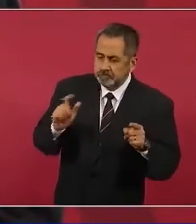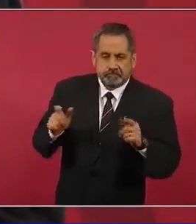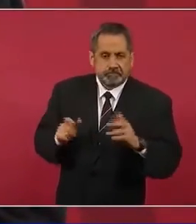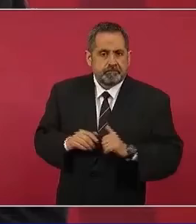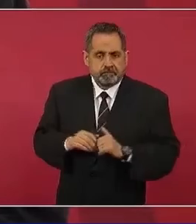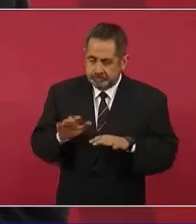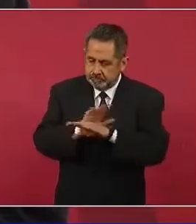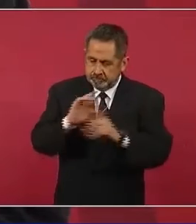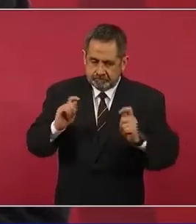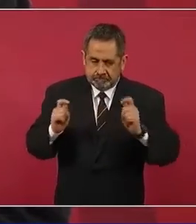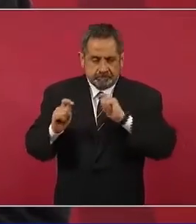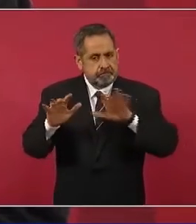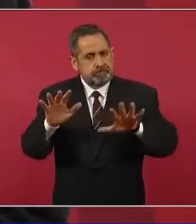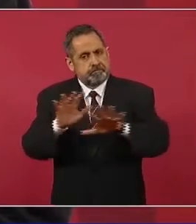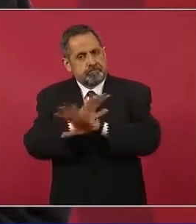cambiando